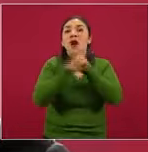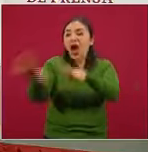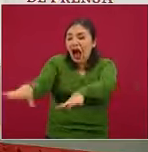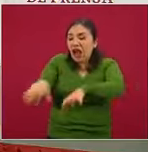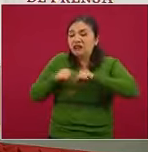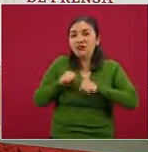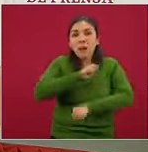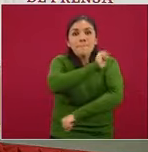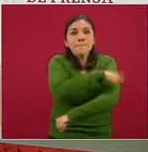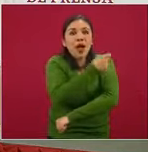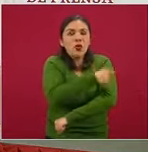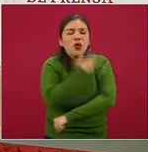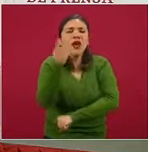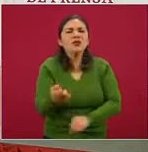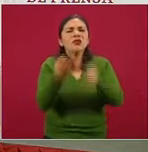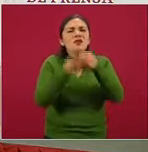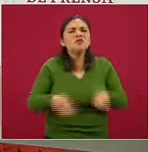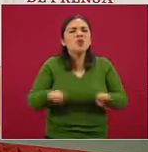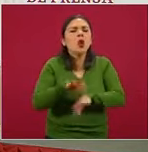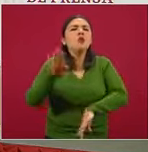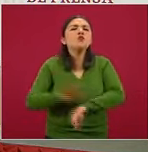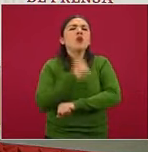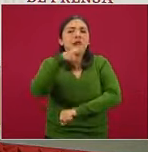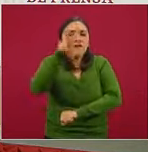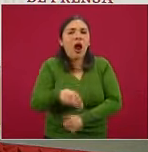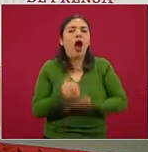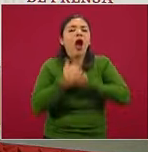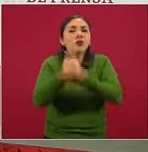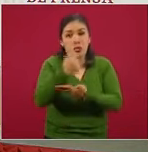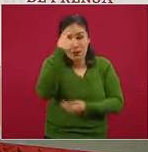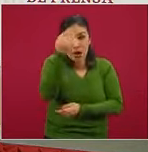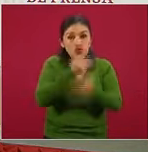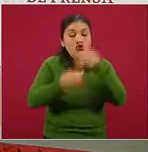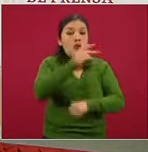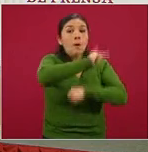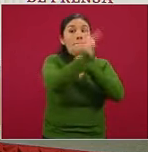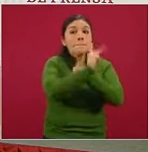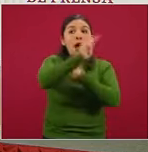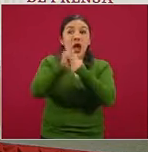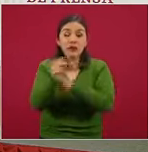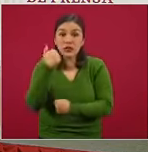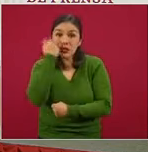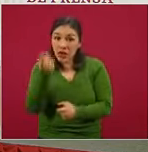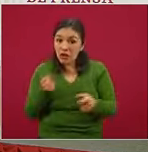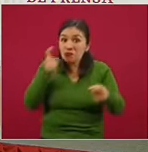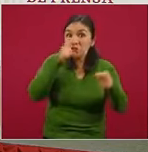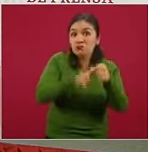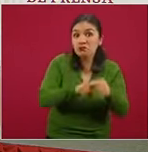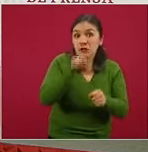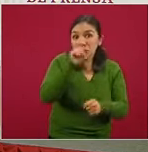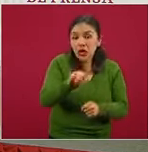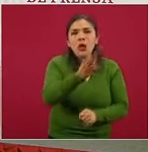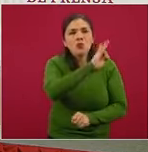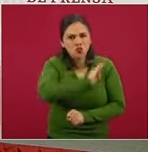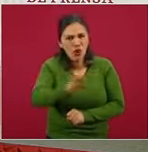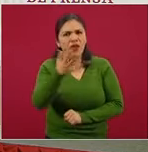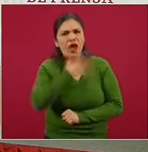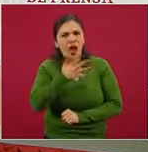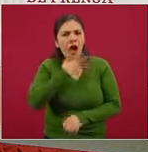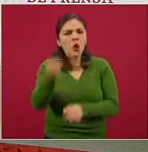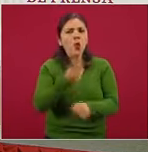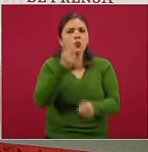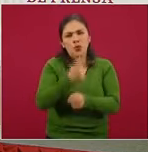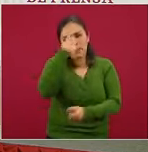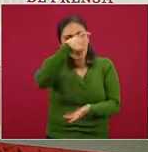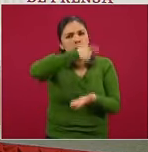es tan importante? Uno, porque ayuda a que todos los países o los que quieran adherirse puedan tener oportunidades